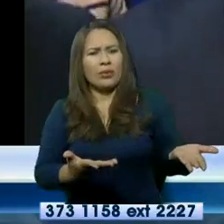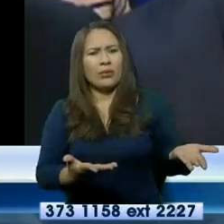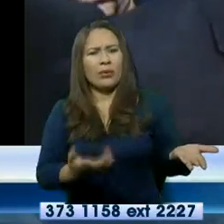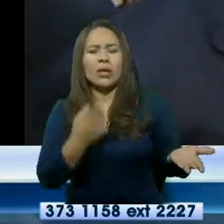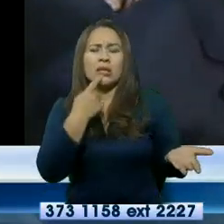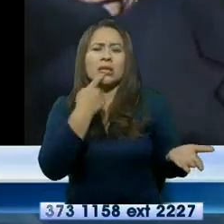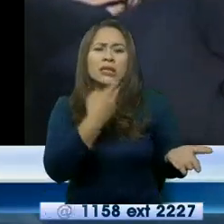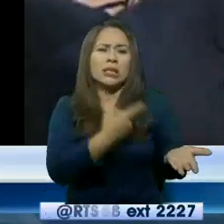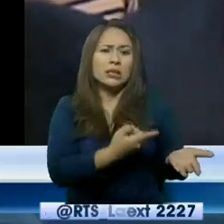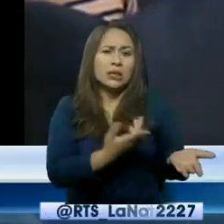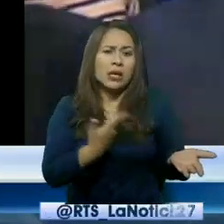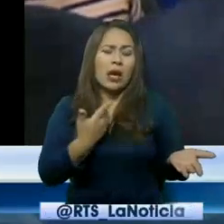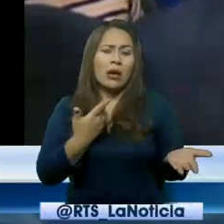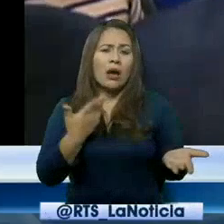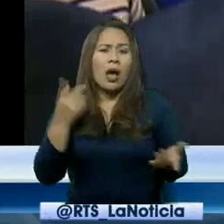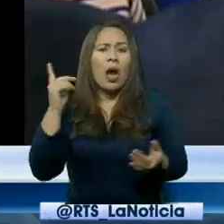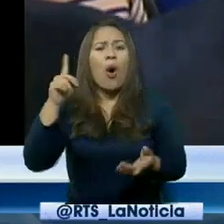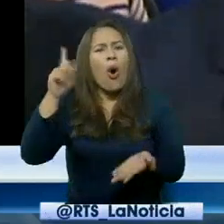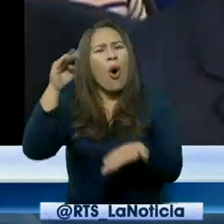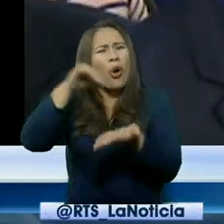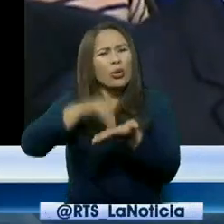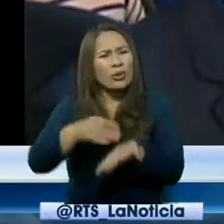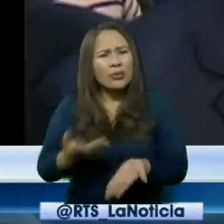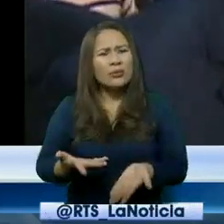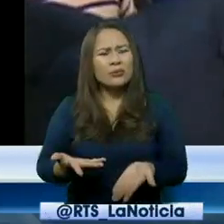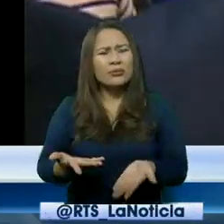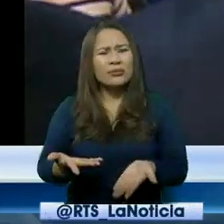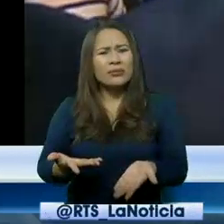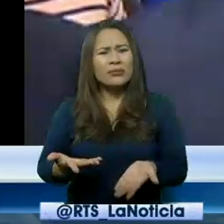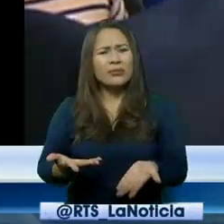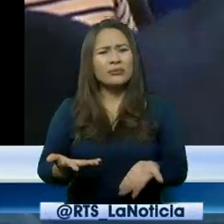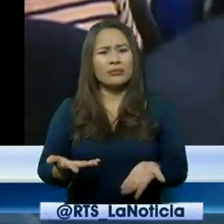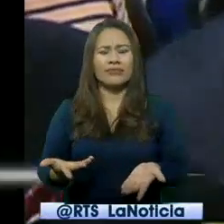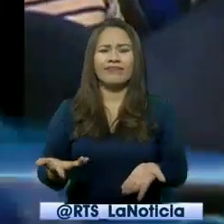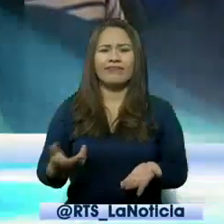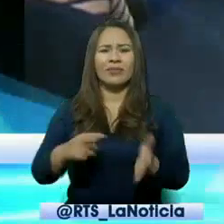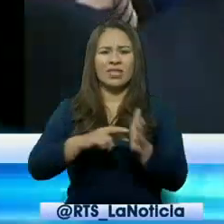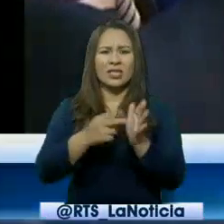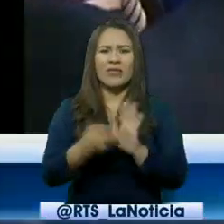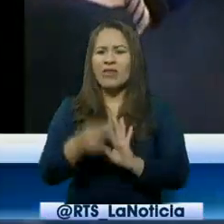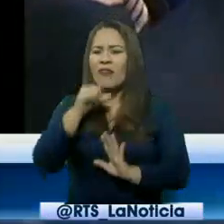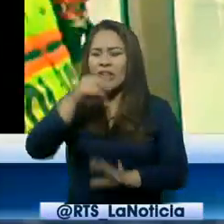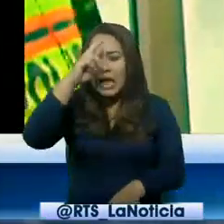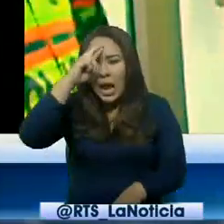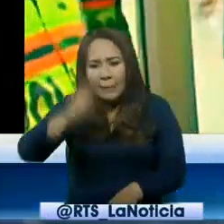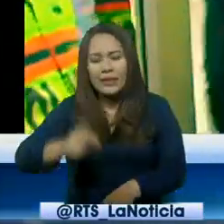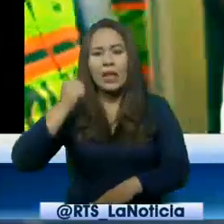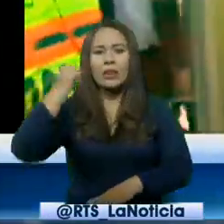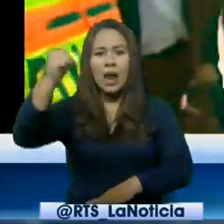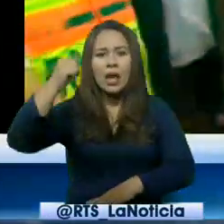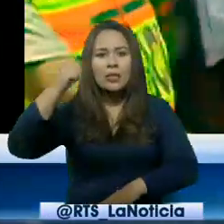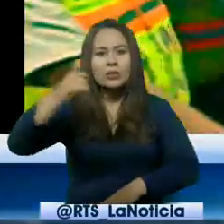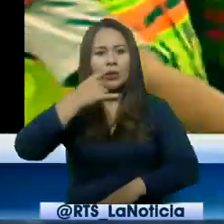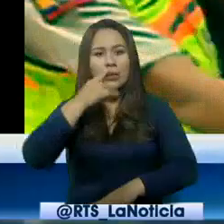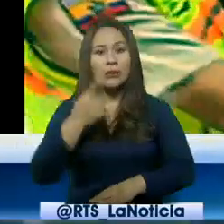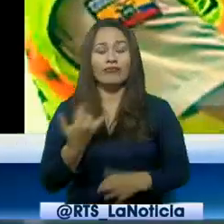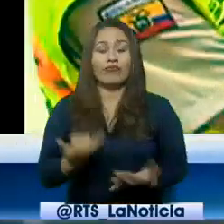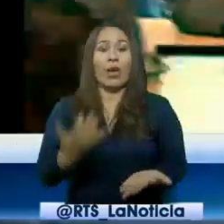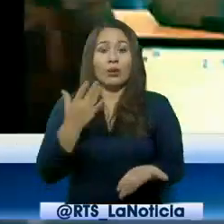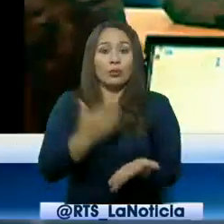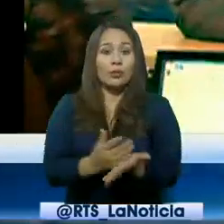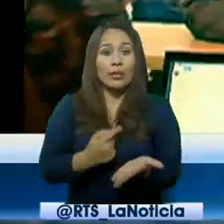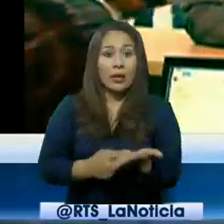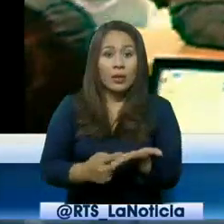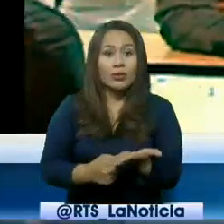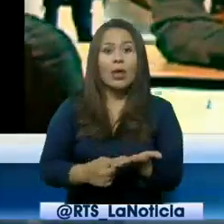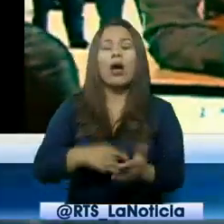que pretenden una vez más volver a violar los derechos de un niño. La audiencia fue suspendida, pero se tiene previsto instalar